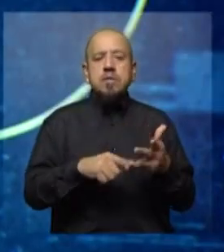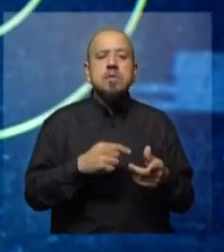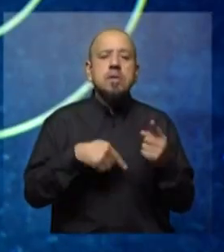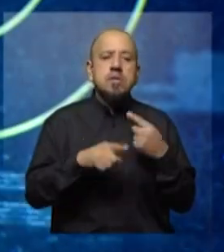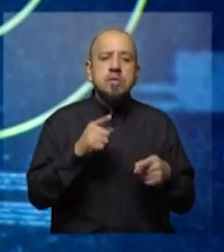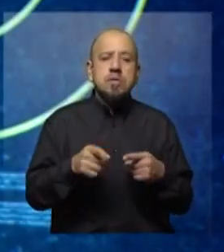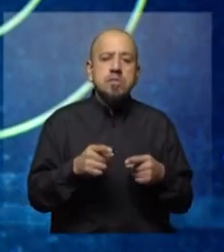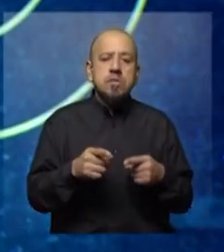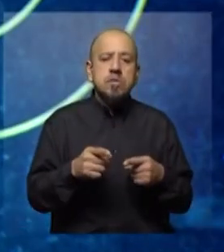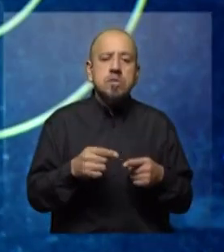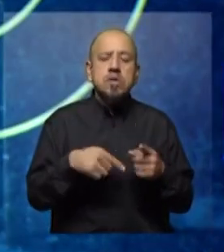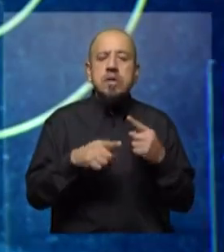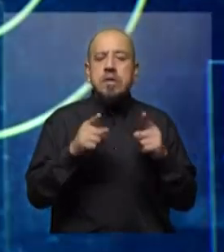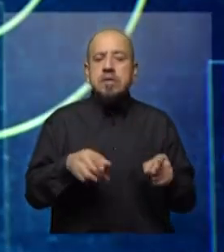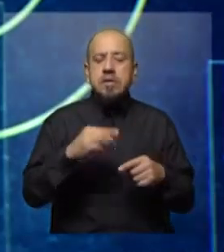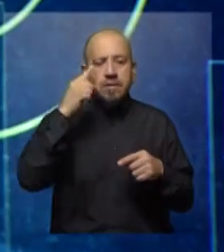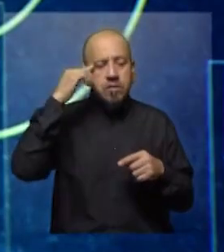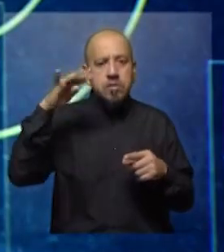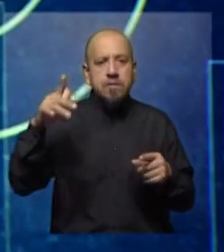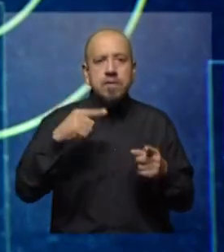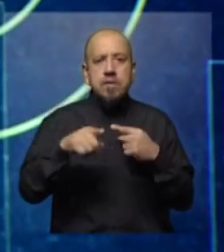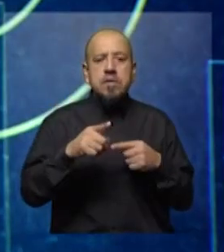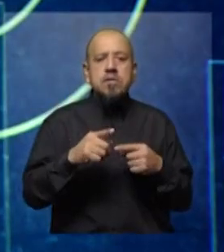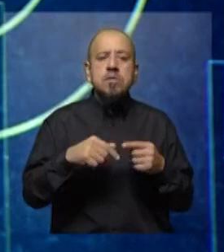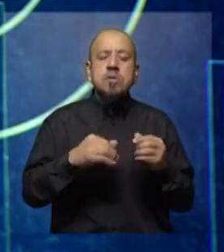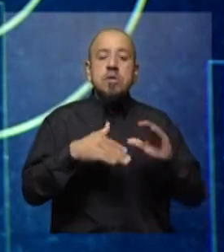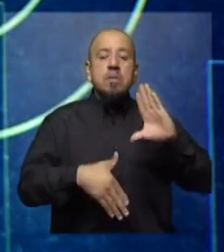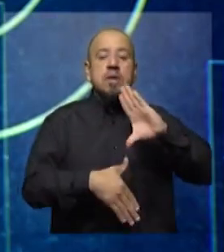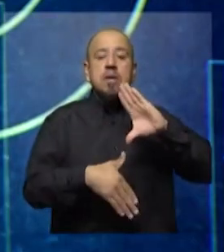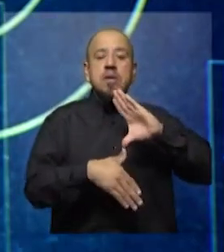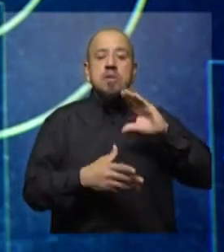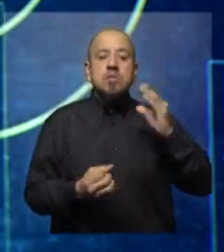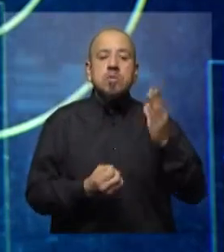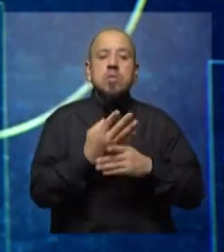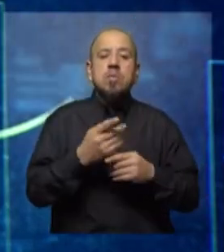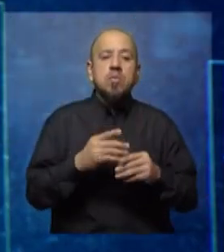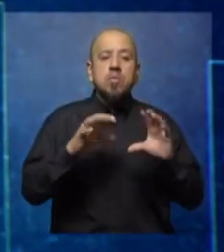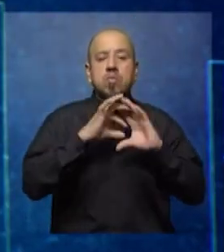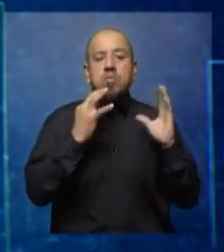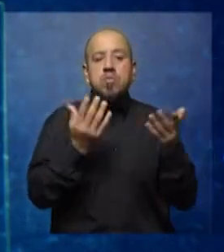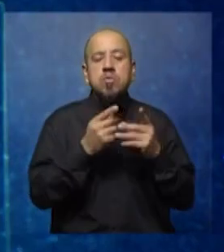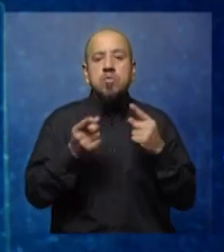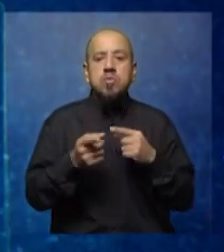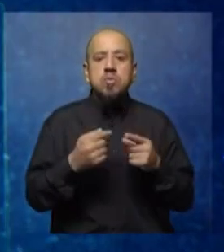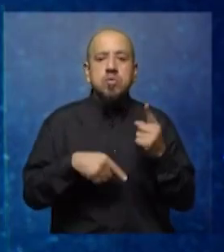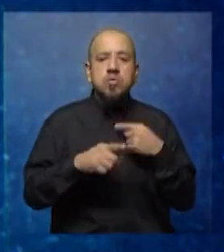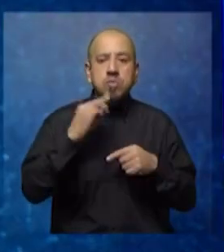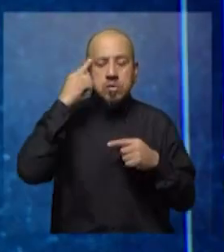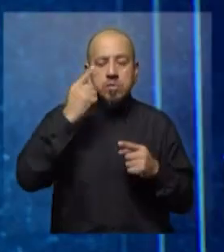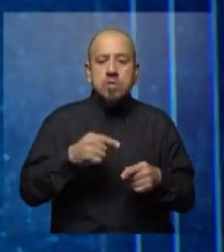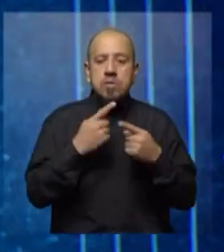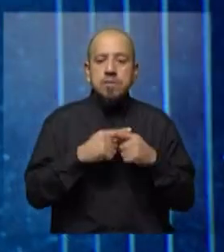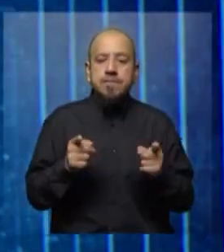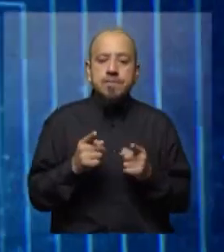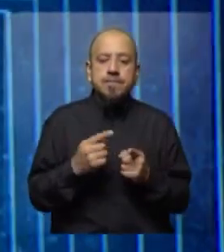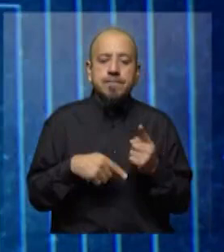esa filosofía americana esa filosofía fresca de un nuevo mundo renueva El pensamiento de otra manera muy distinta